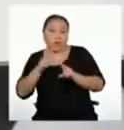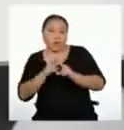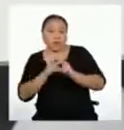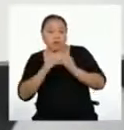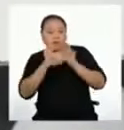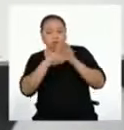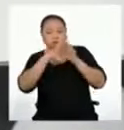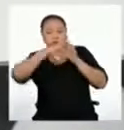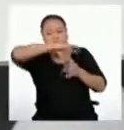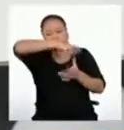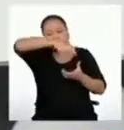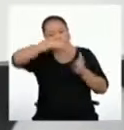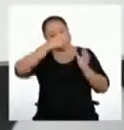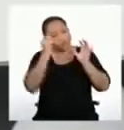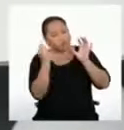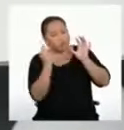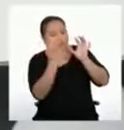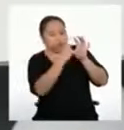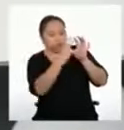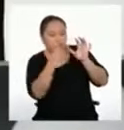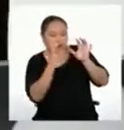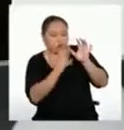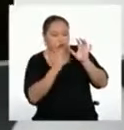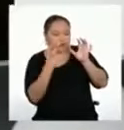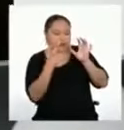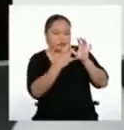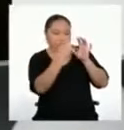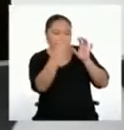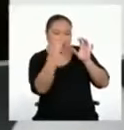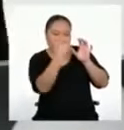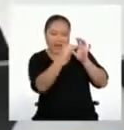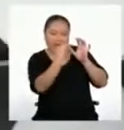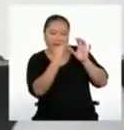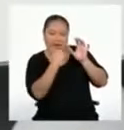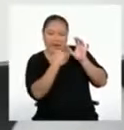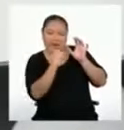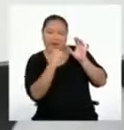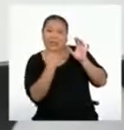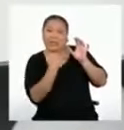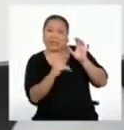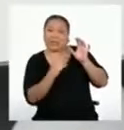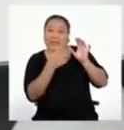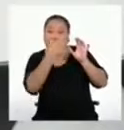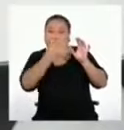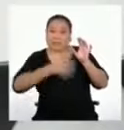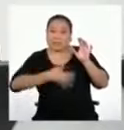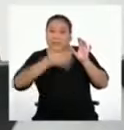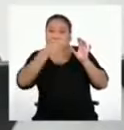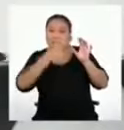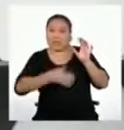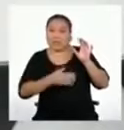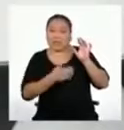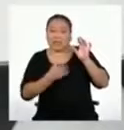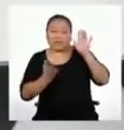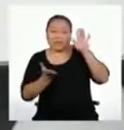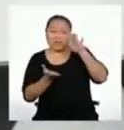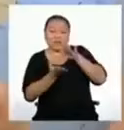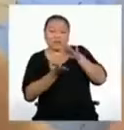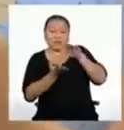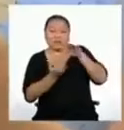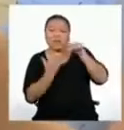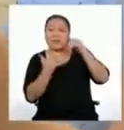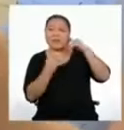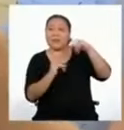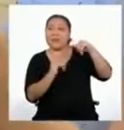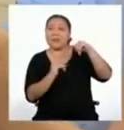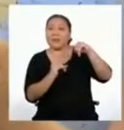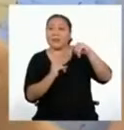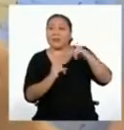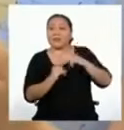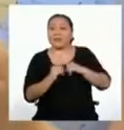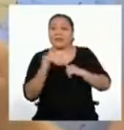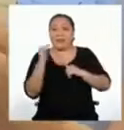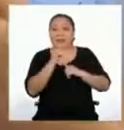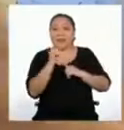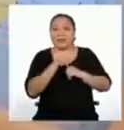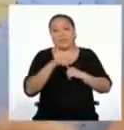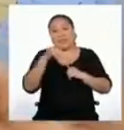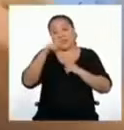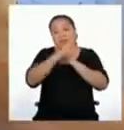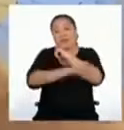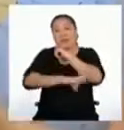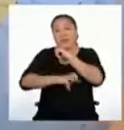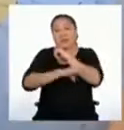la zona de Tierra está dividida por más líneas? Esas son las fronteras entre países. Este es nuestro